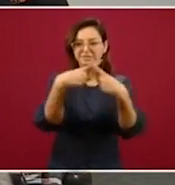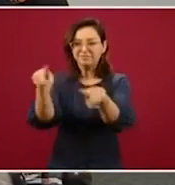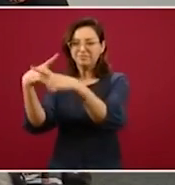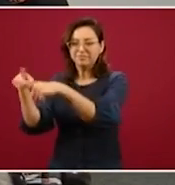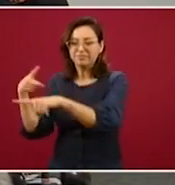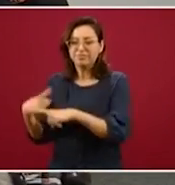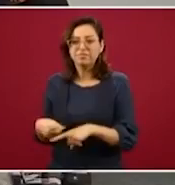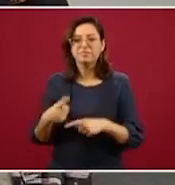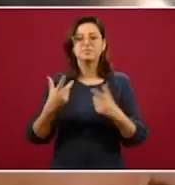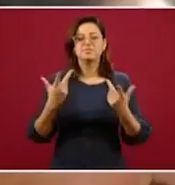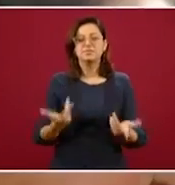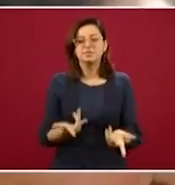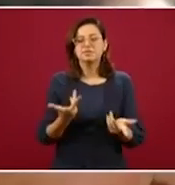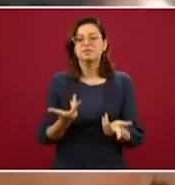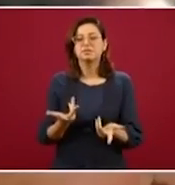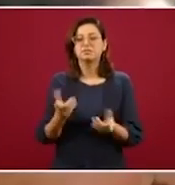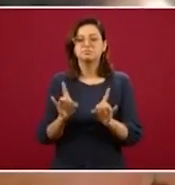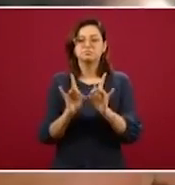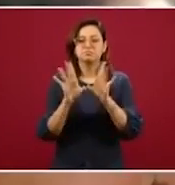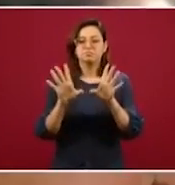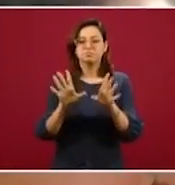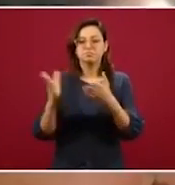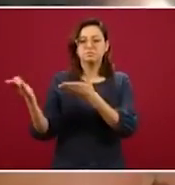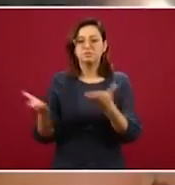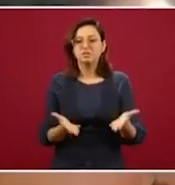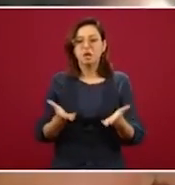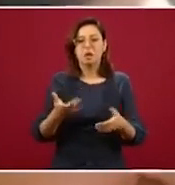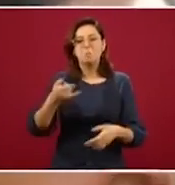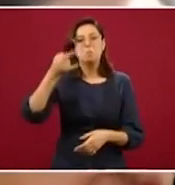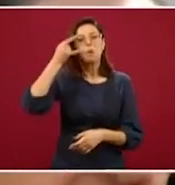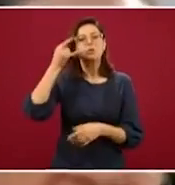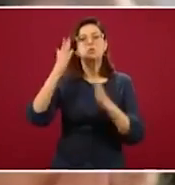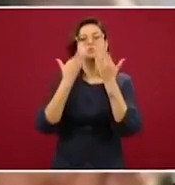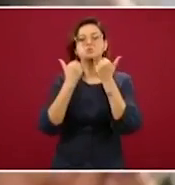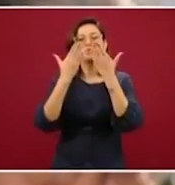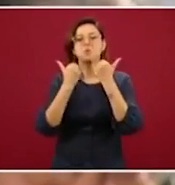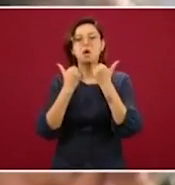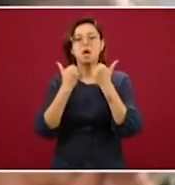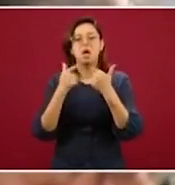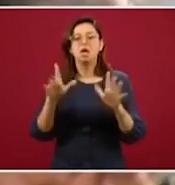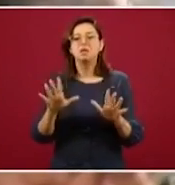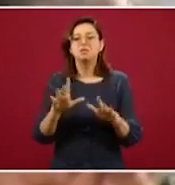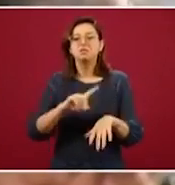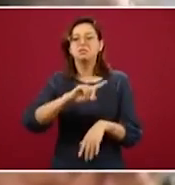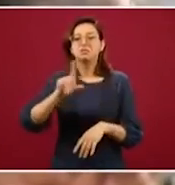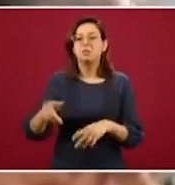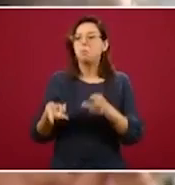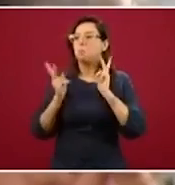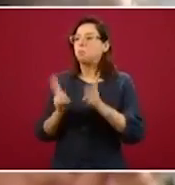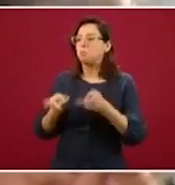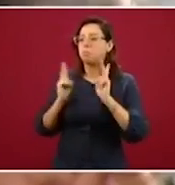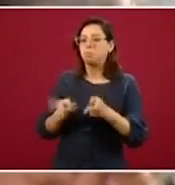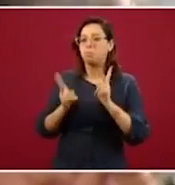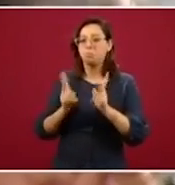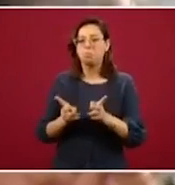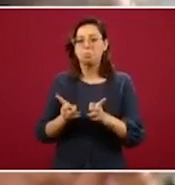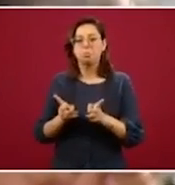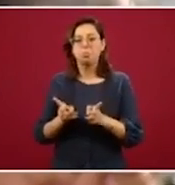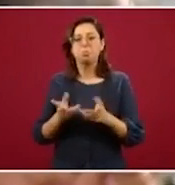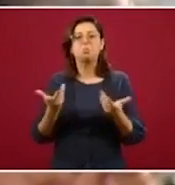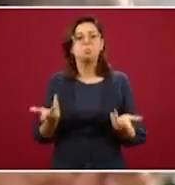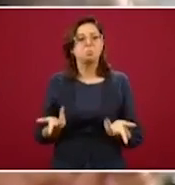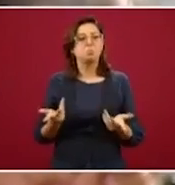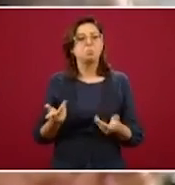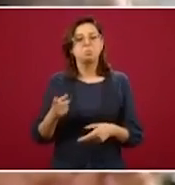llega a Moneda, llega sin parche, le toca la luz artificial, platica, admite ante